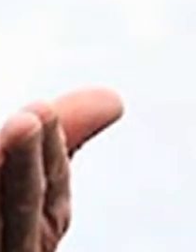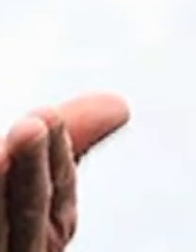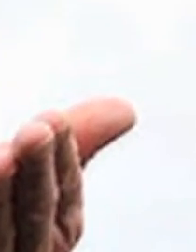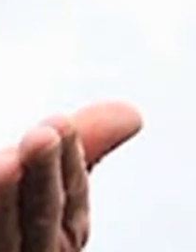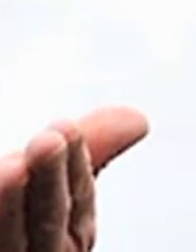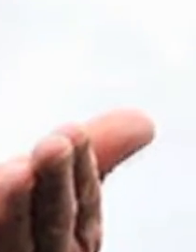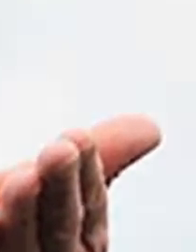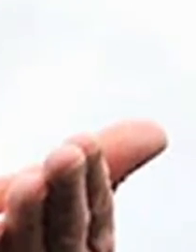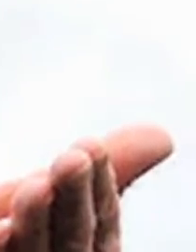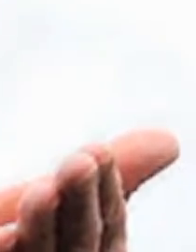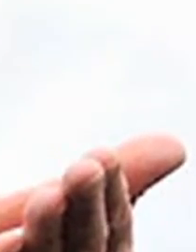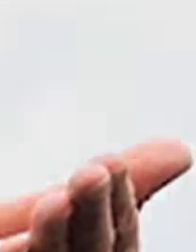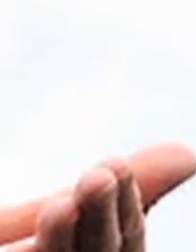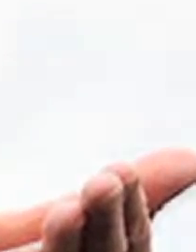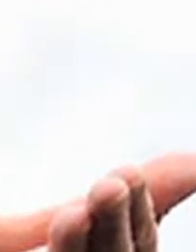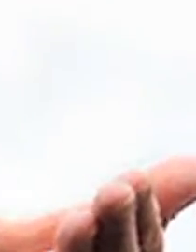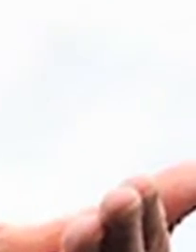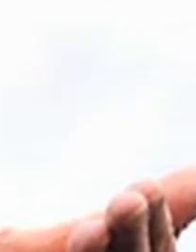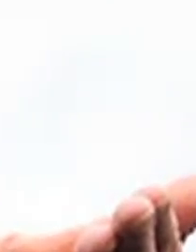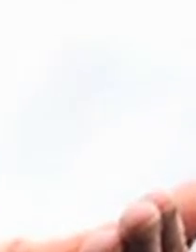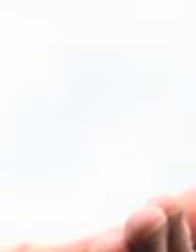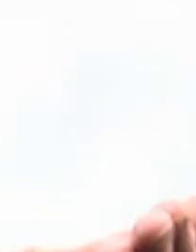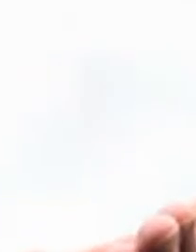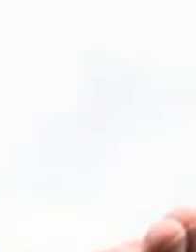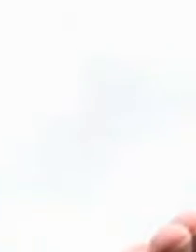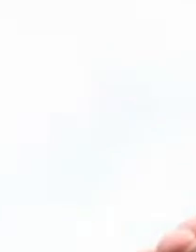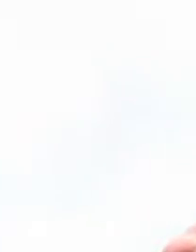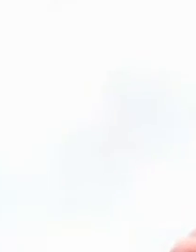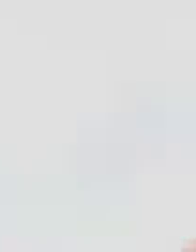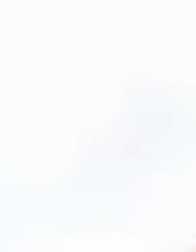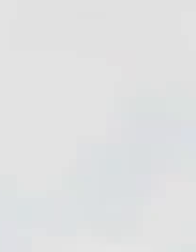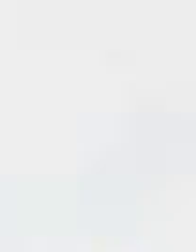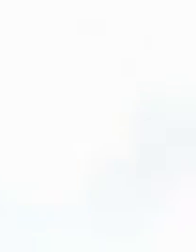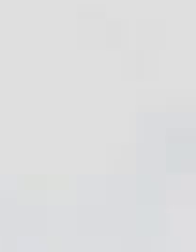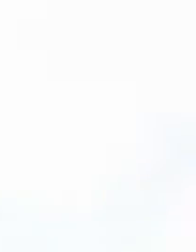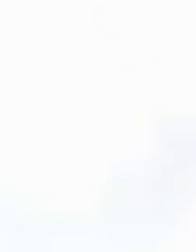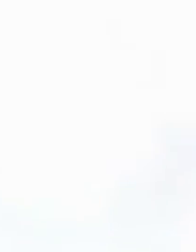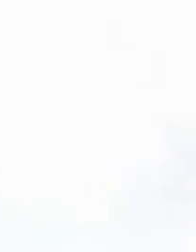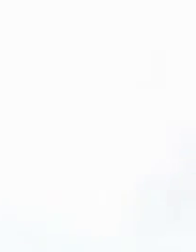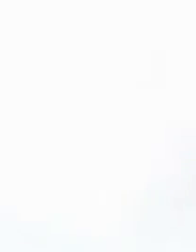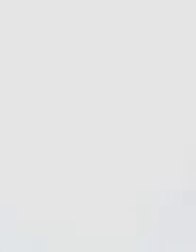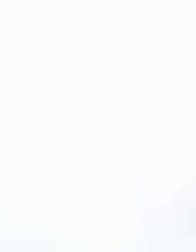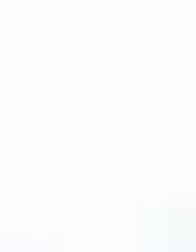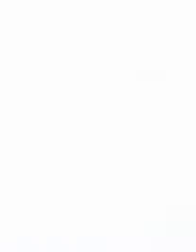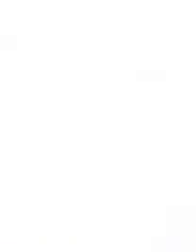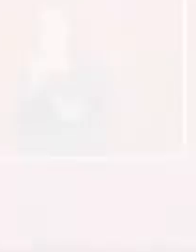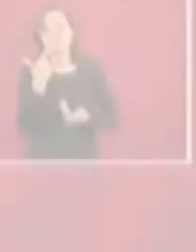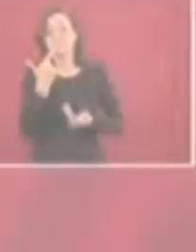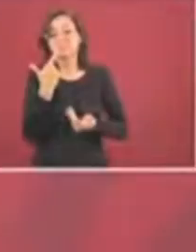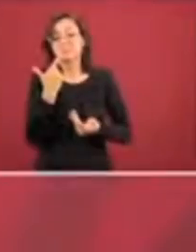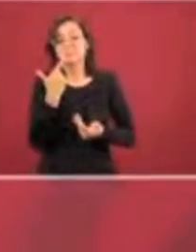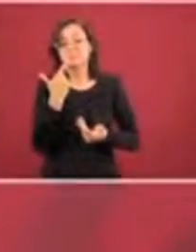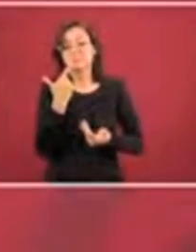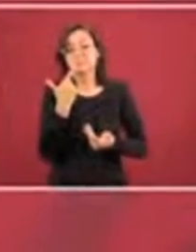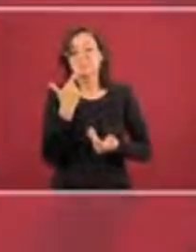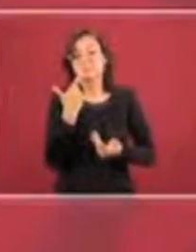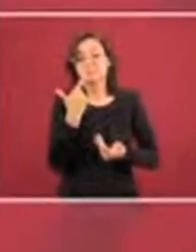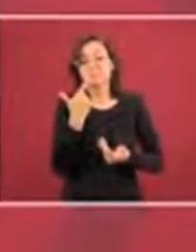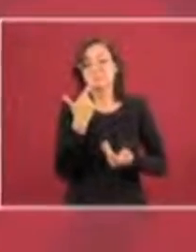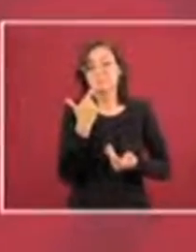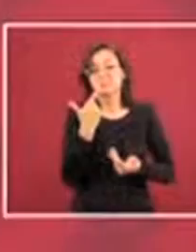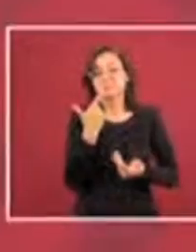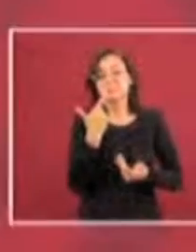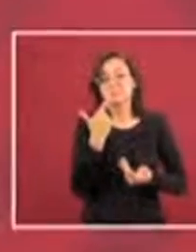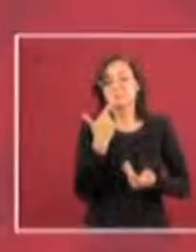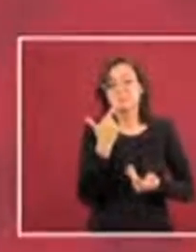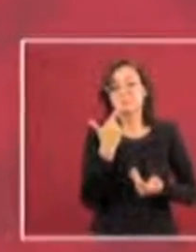de 1.786.000 barriles diarios. Además, recordó que el tema se trató con líderes del G20, donde básicamente se